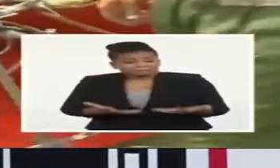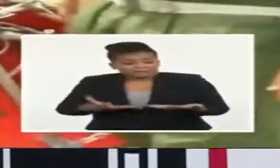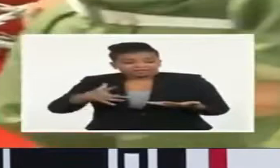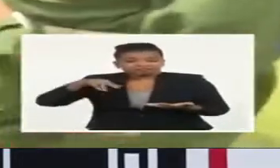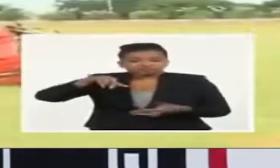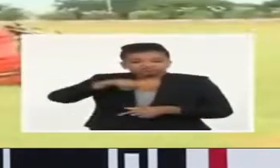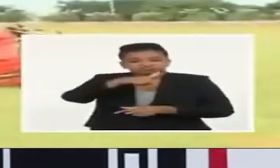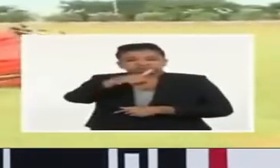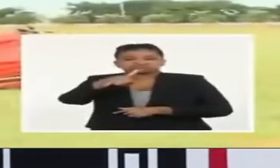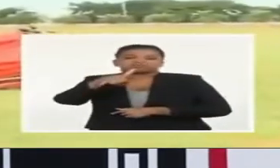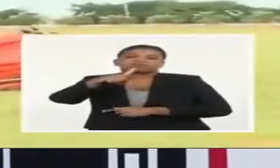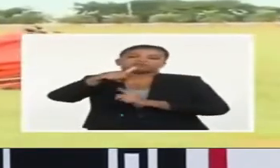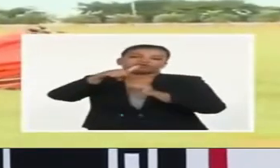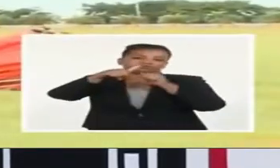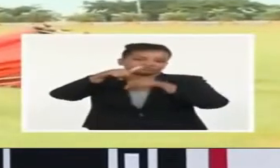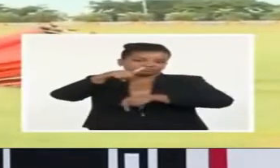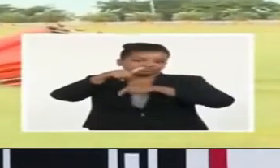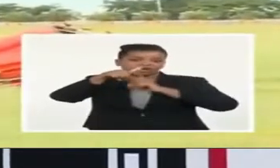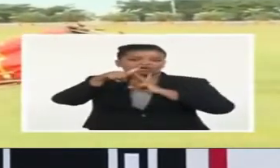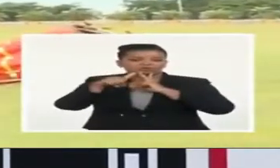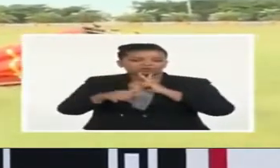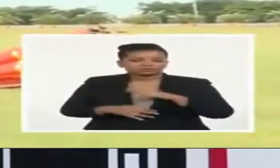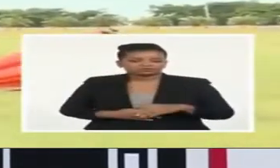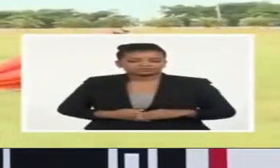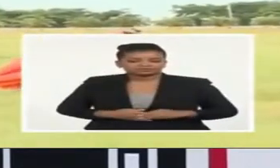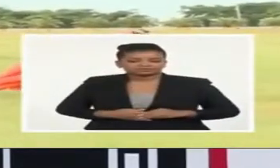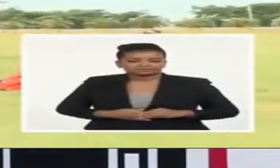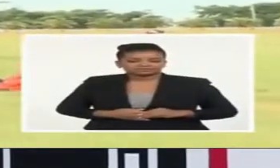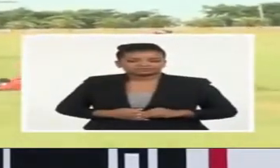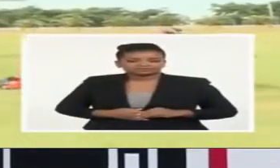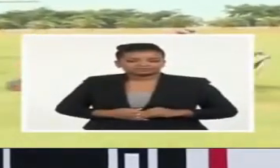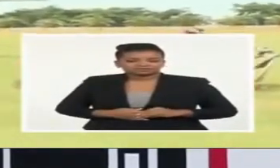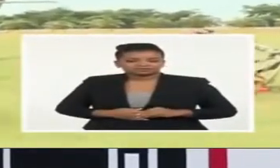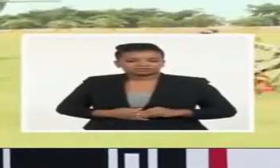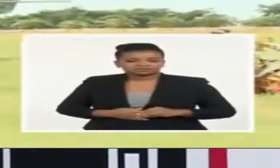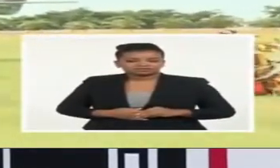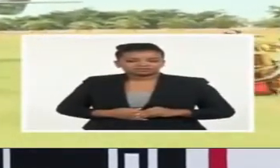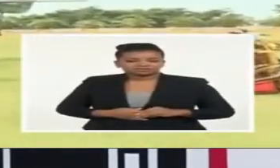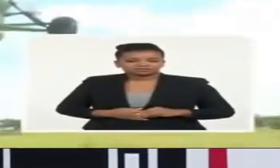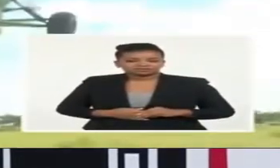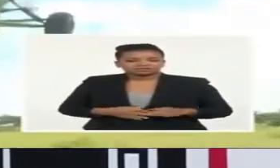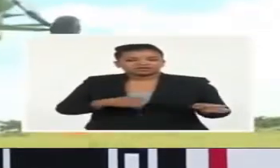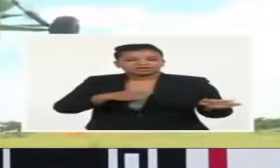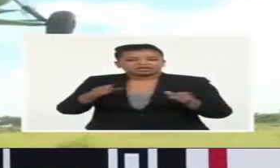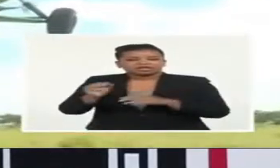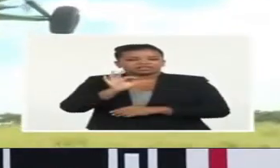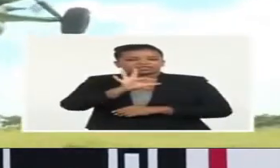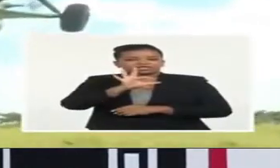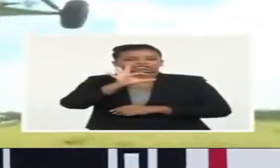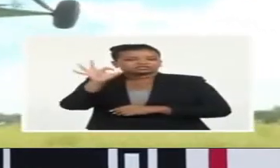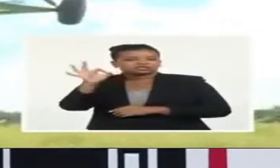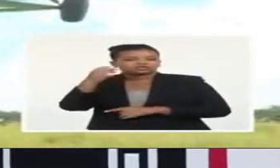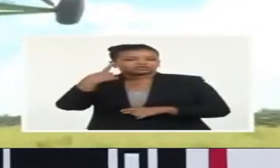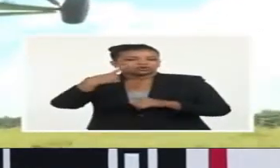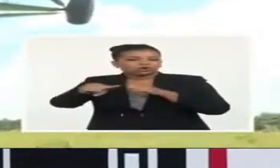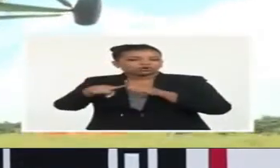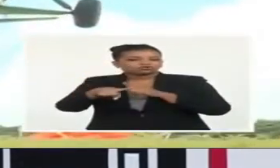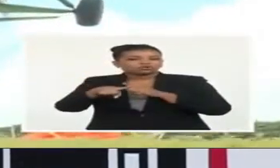tiene que hacer todos los meses, porque eso es algo tan delicado y